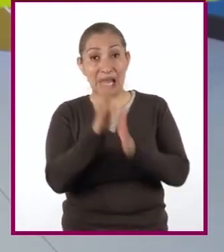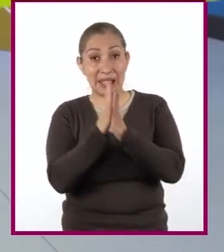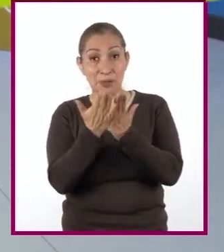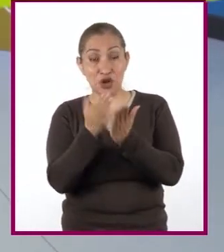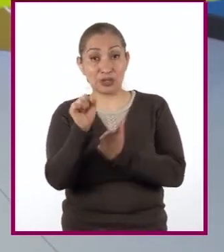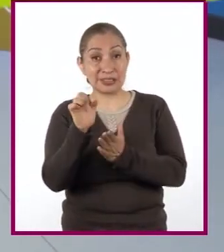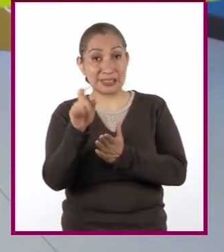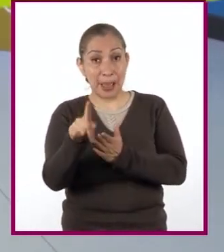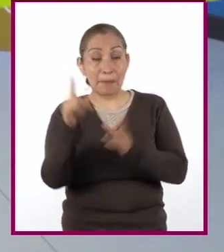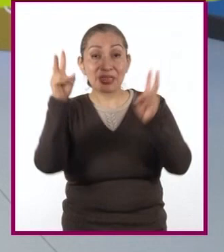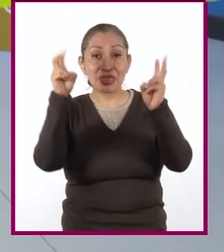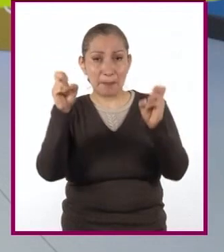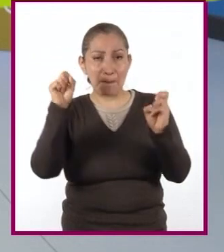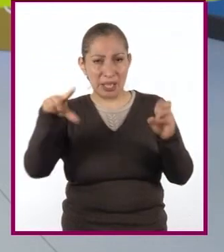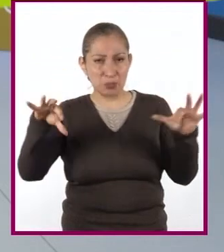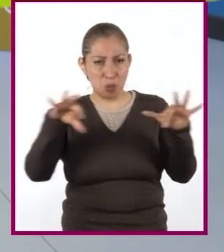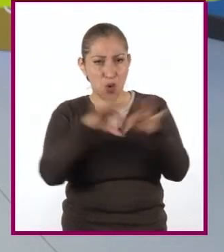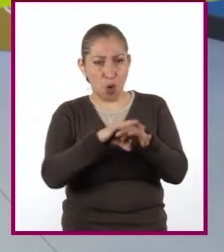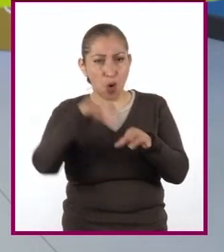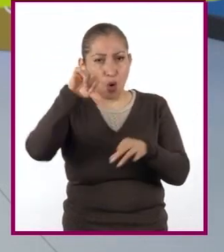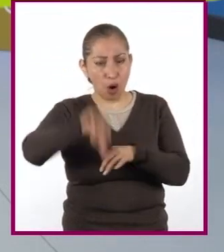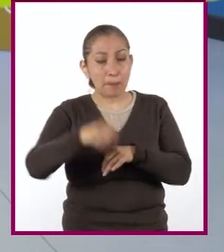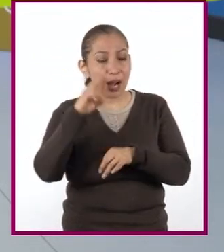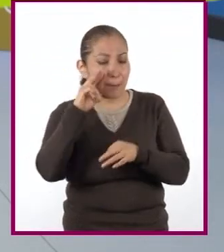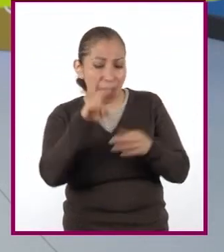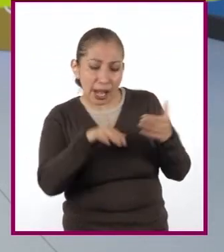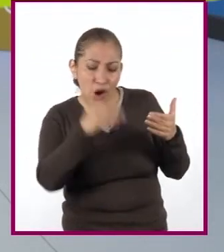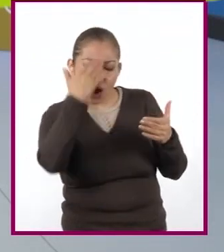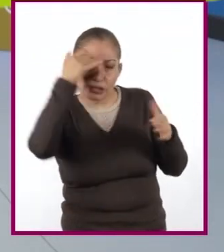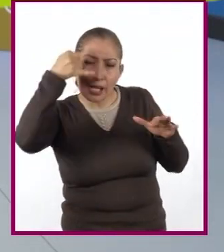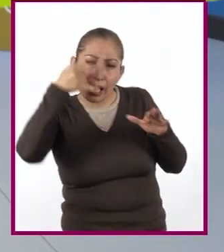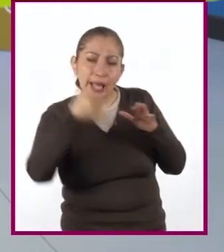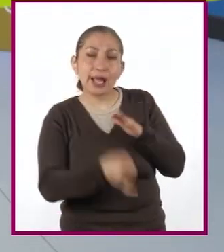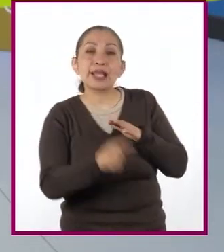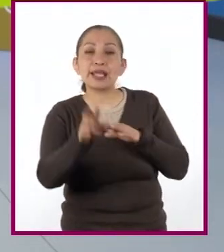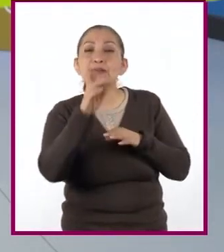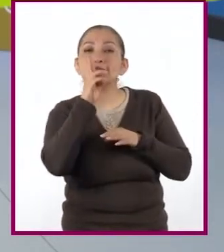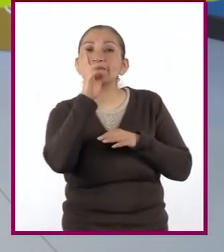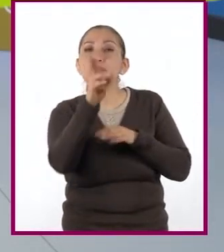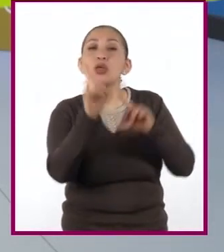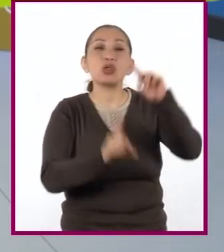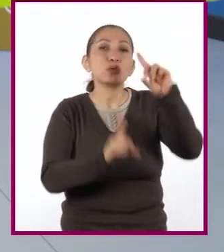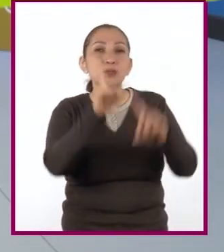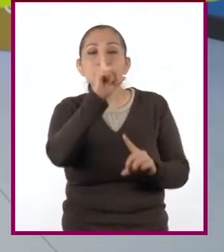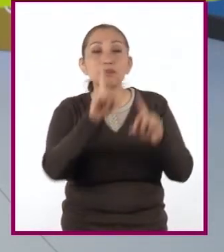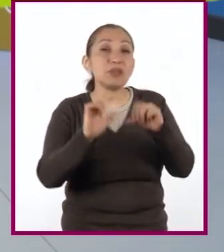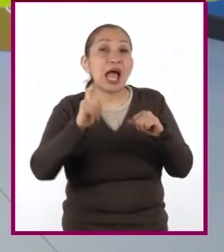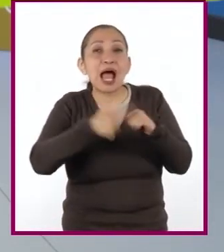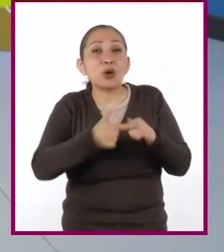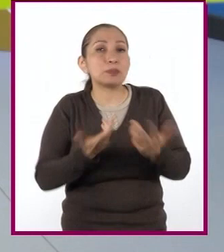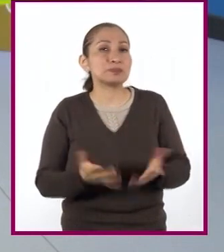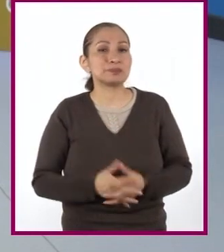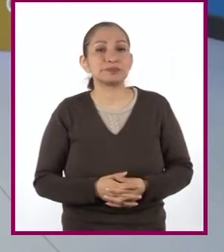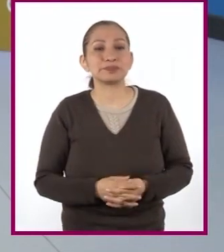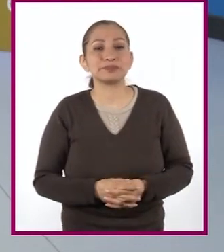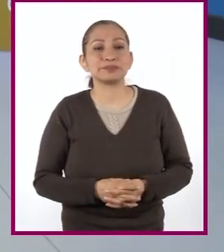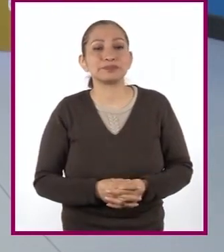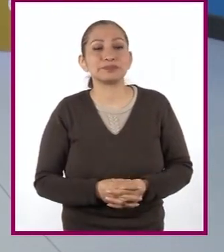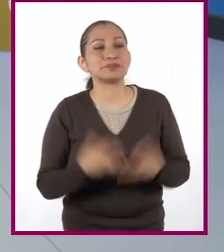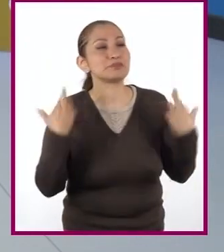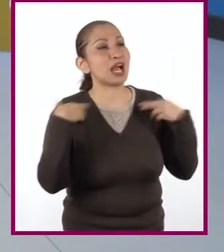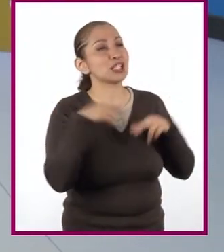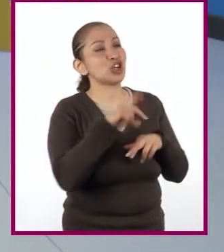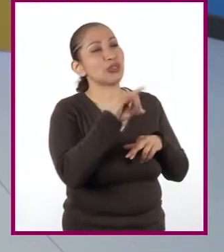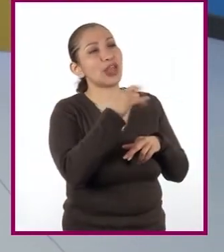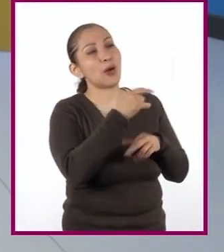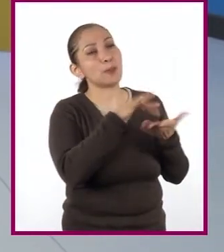de texto en el tema relacionado para que puedan conocer más y resolver las dudas que pudieron surgir. Maestro